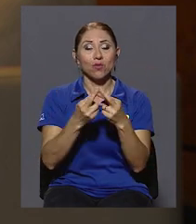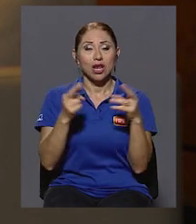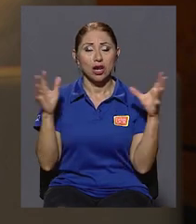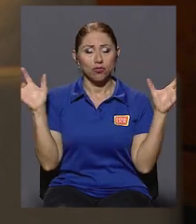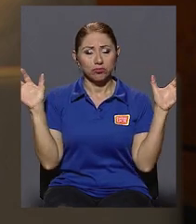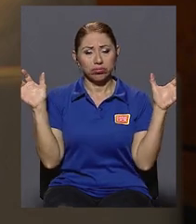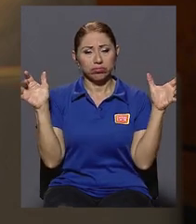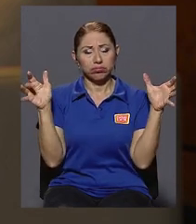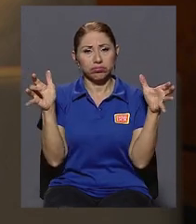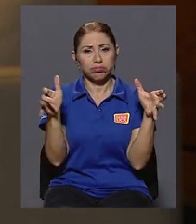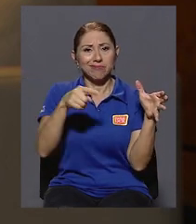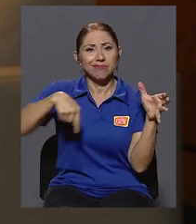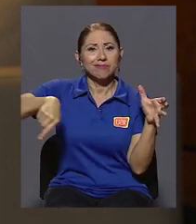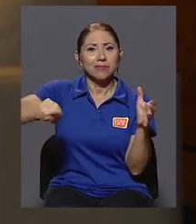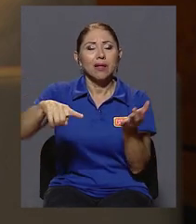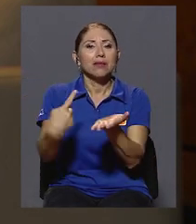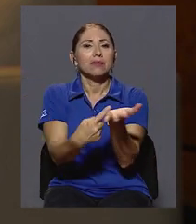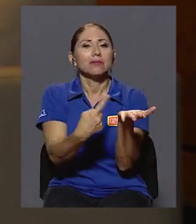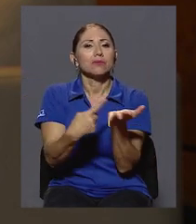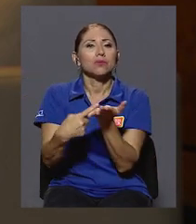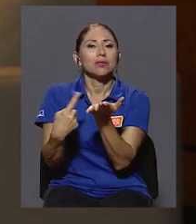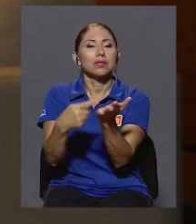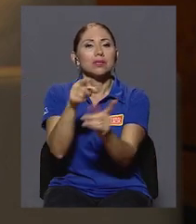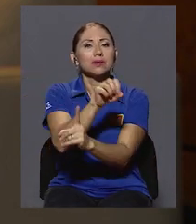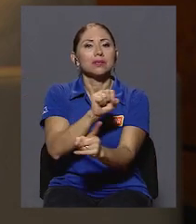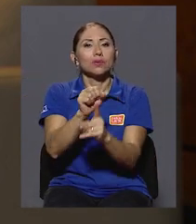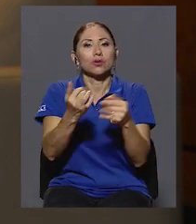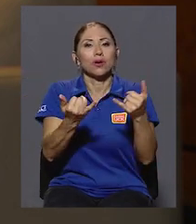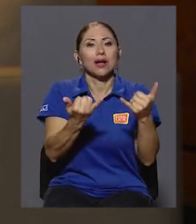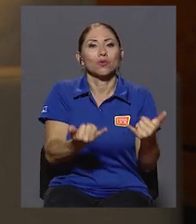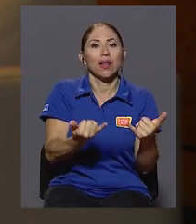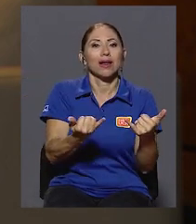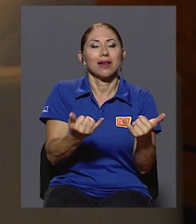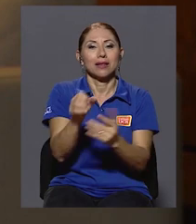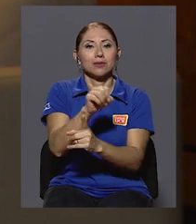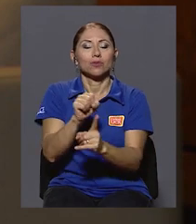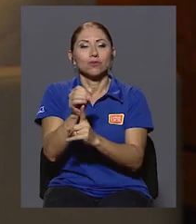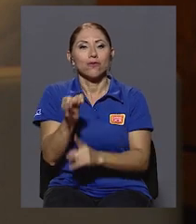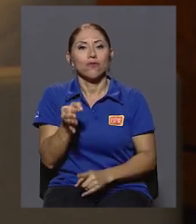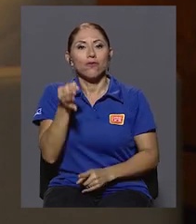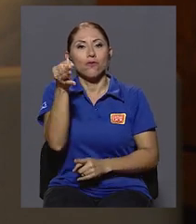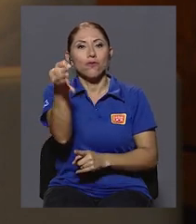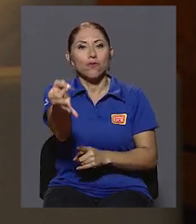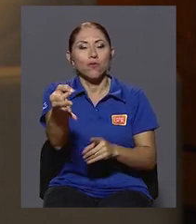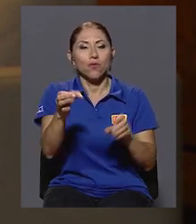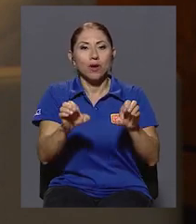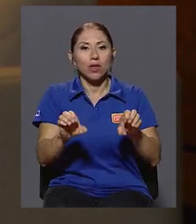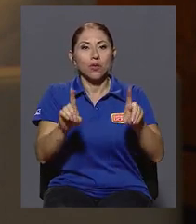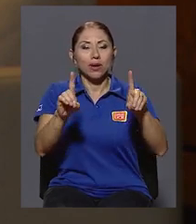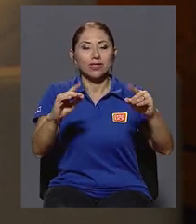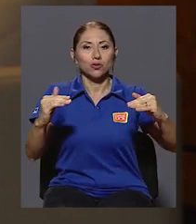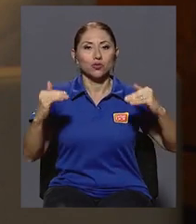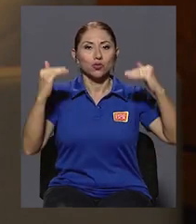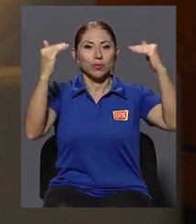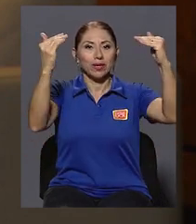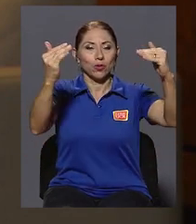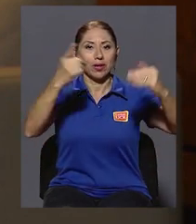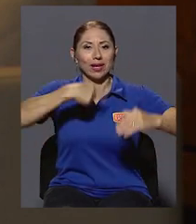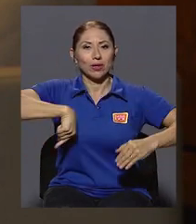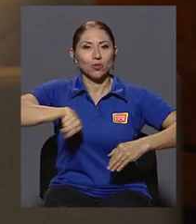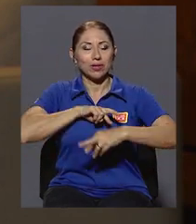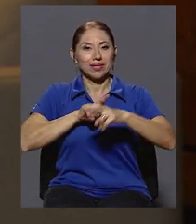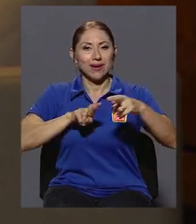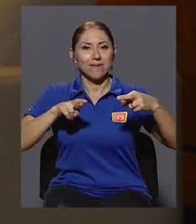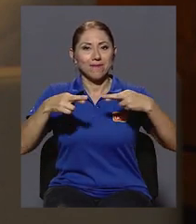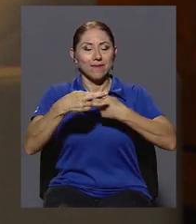para discutir la situación actual y el futuro de la educación superior en